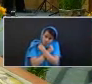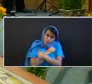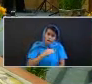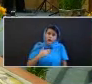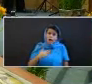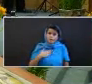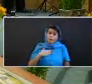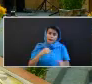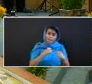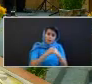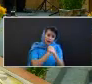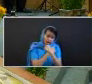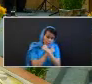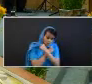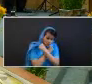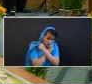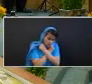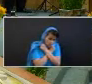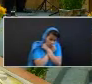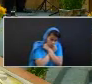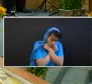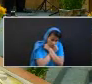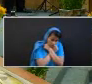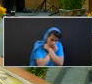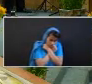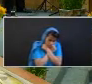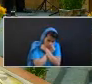Mi amado,